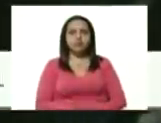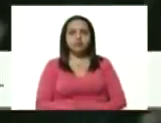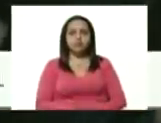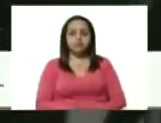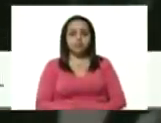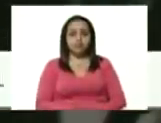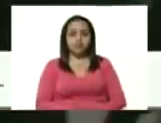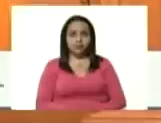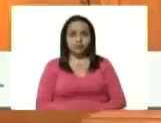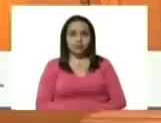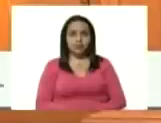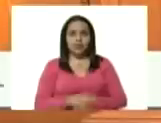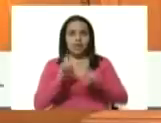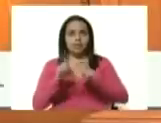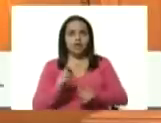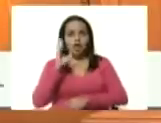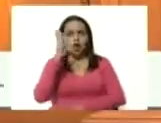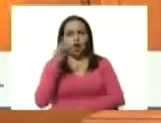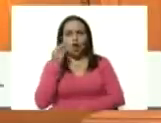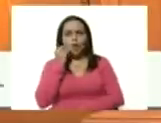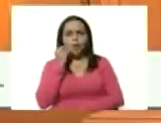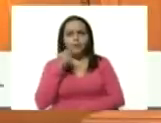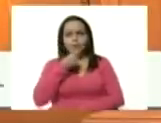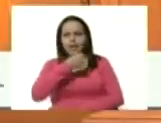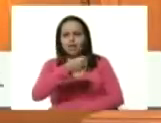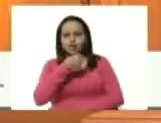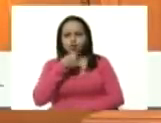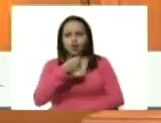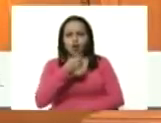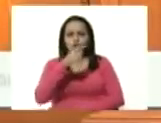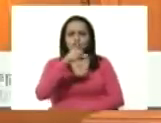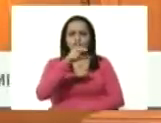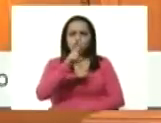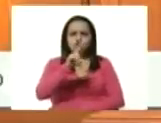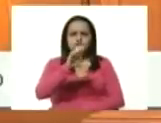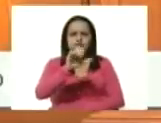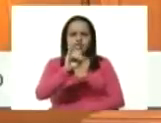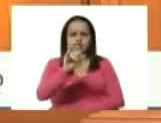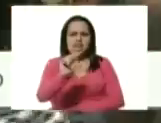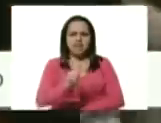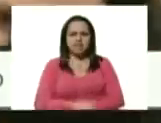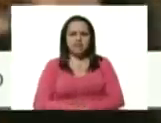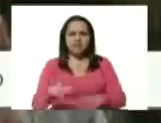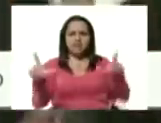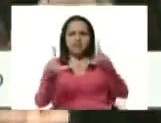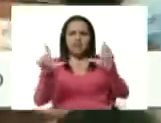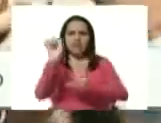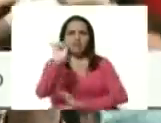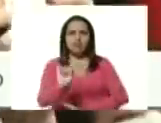bueno, también a esta joven periodista Lucía Córdoba de Telesur.